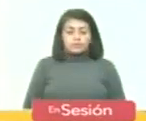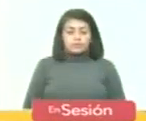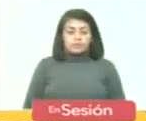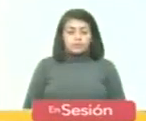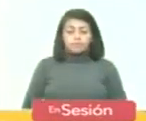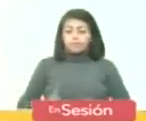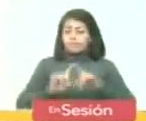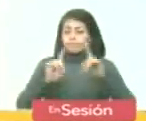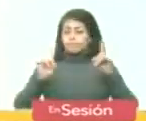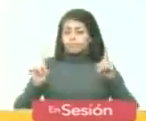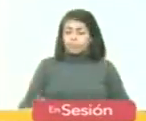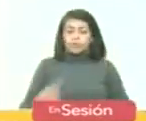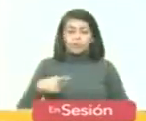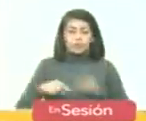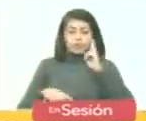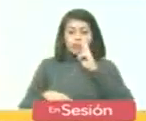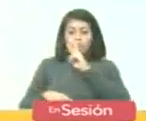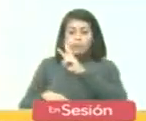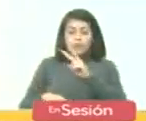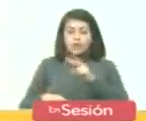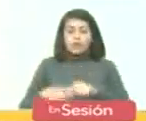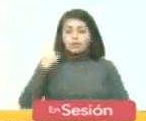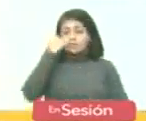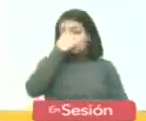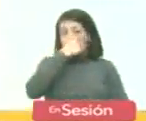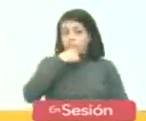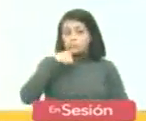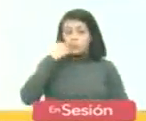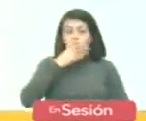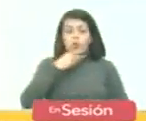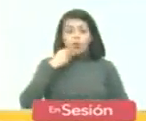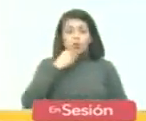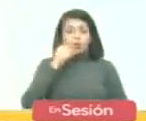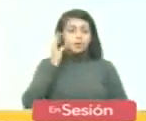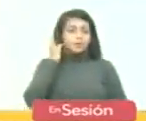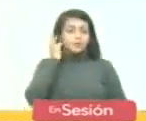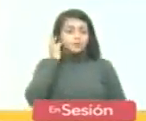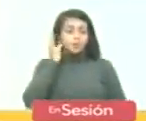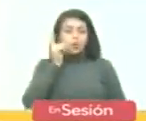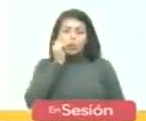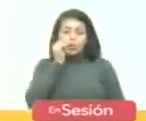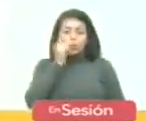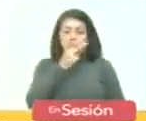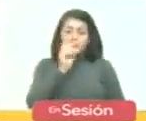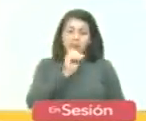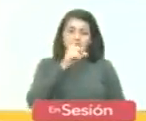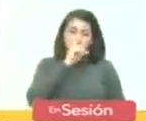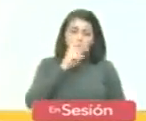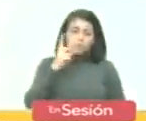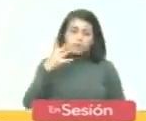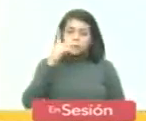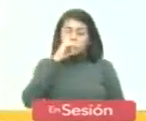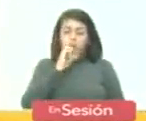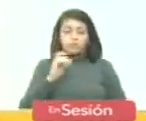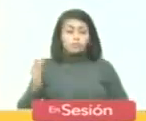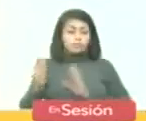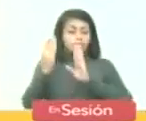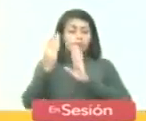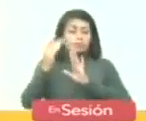Sin embargo, hay que verle el rostro a un joven o a una muchacha de 20, de 25 años, de enfrentarse a una